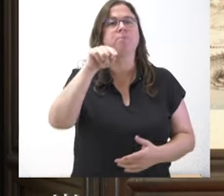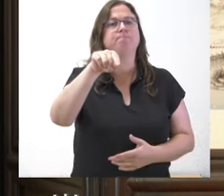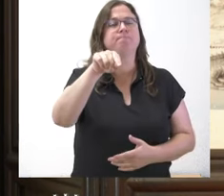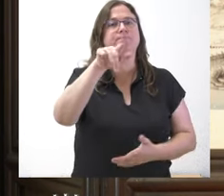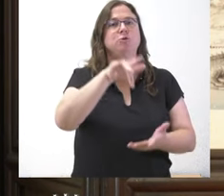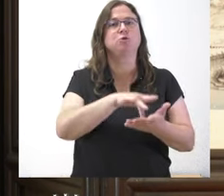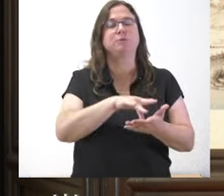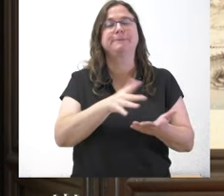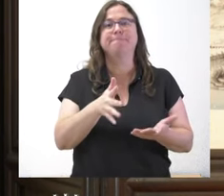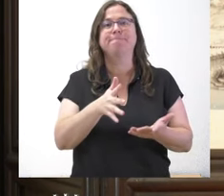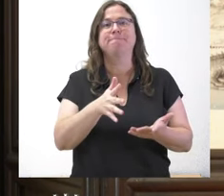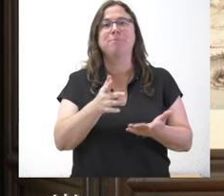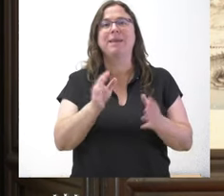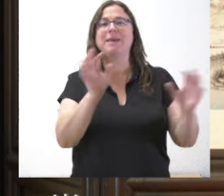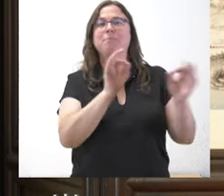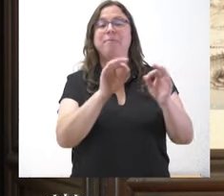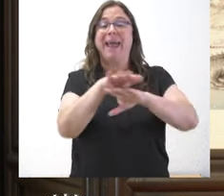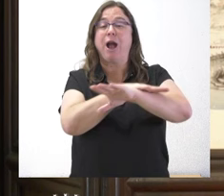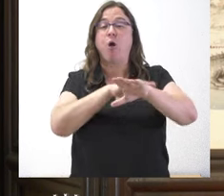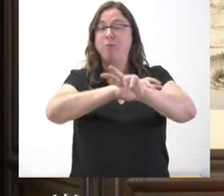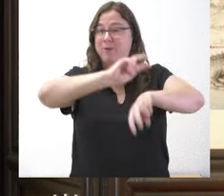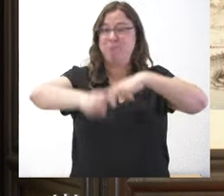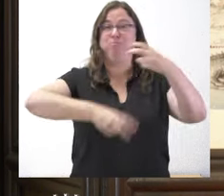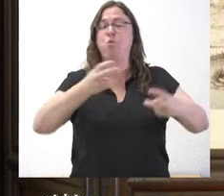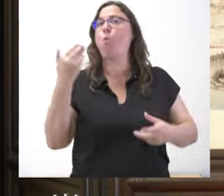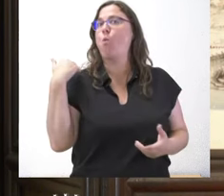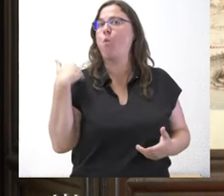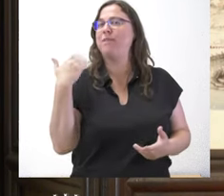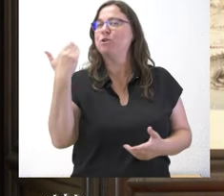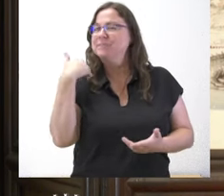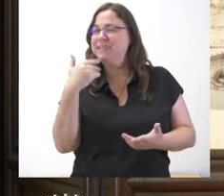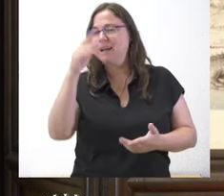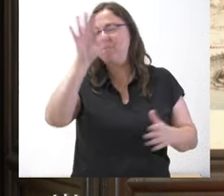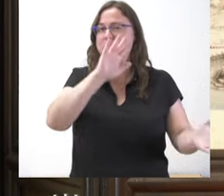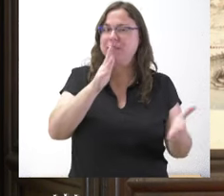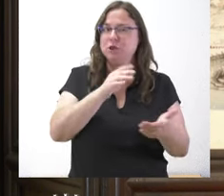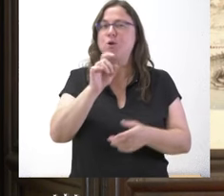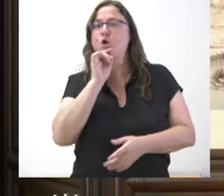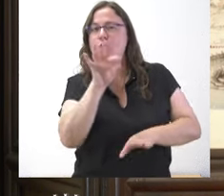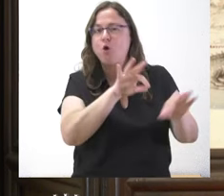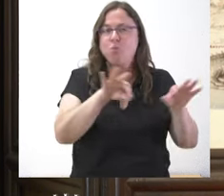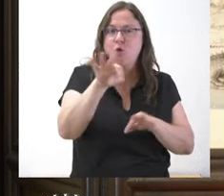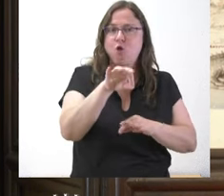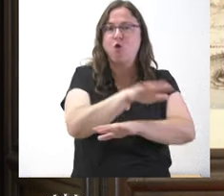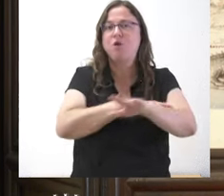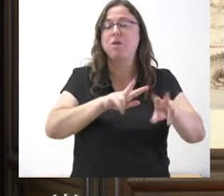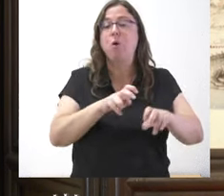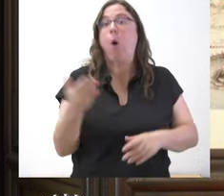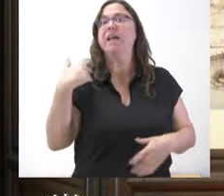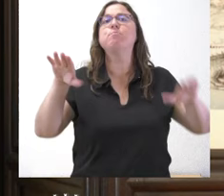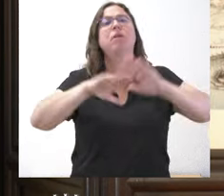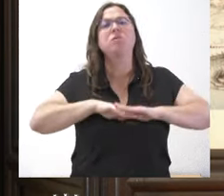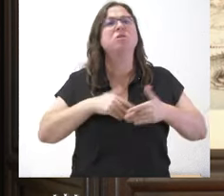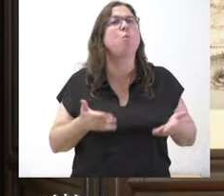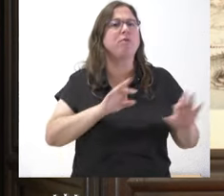usted diseña Este cambio de gobierno si tenía ya un esbozo de lo que podía ocurrir o ha sido en la noche de ayer cuando ha